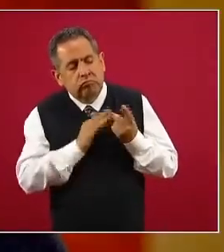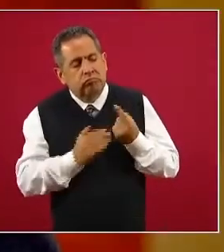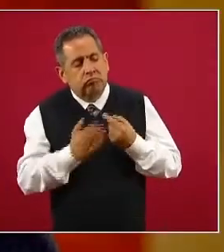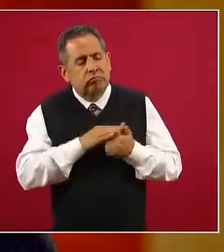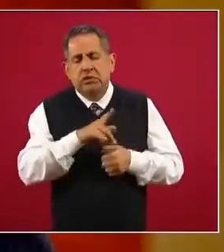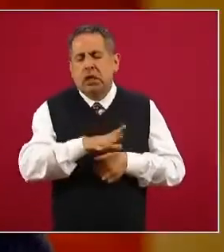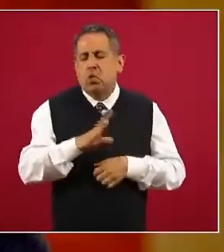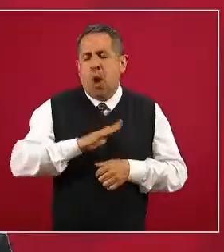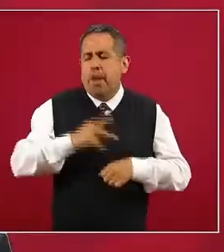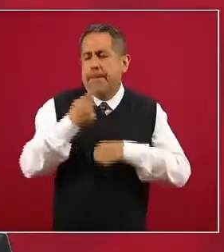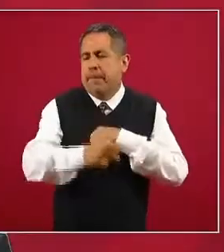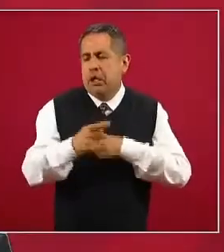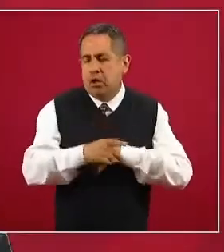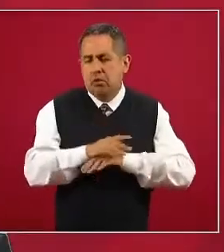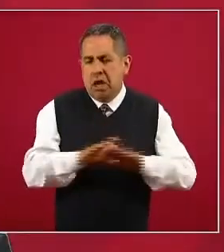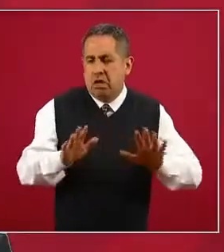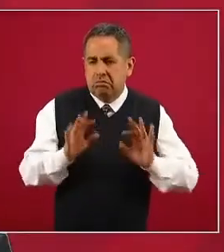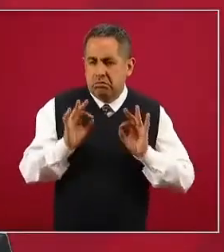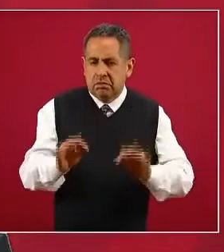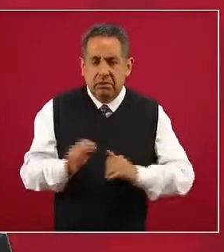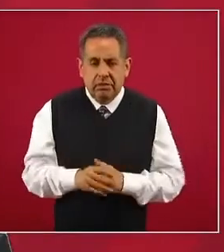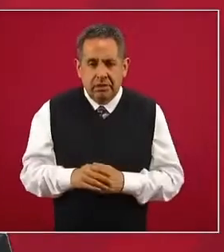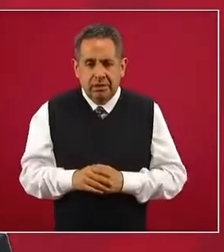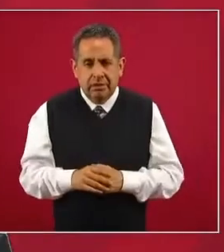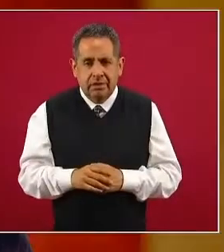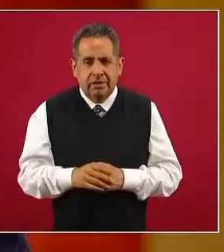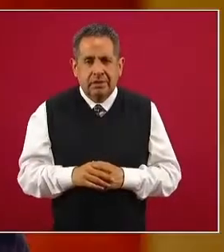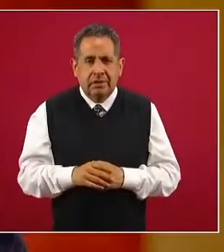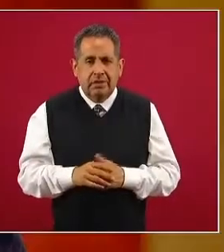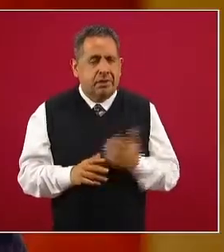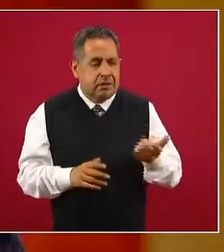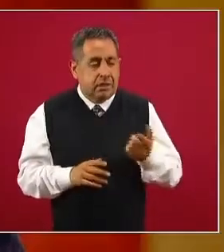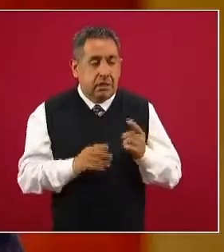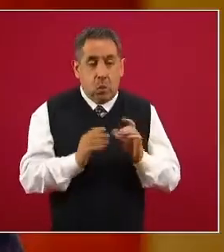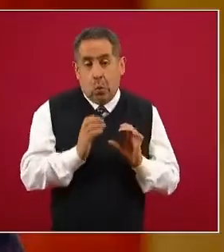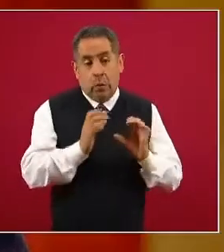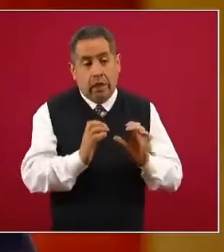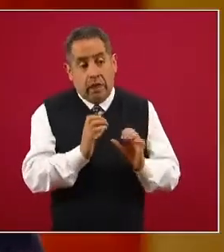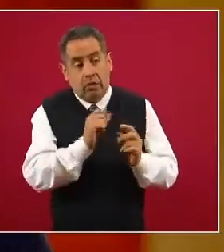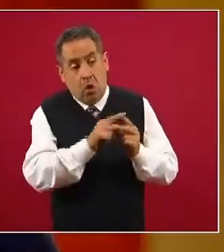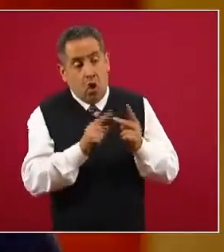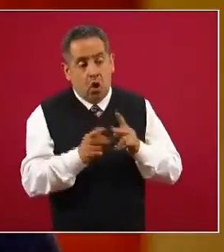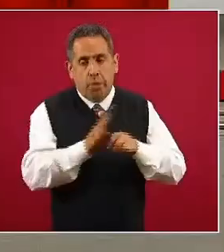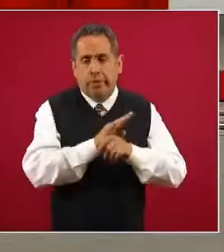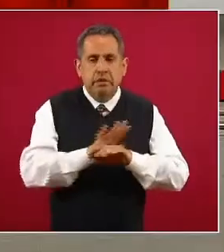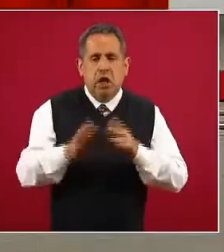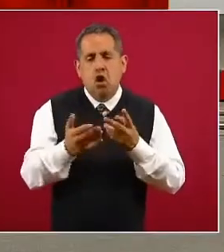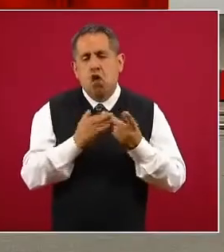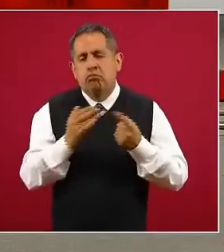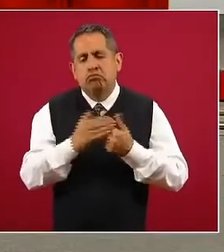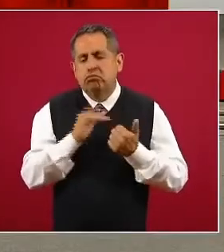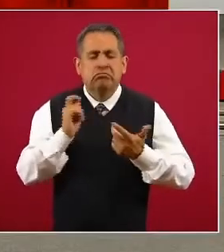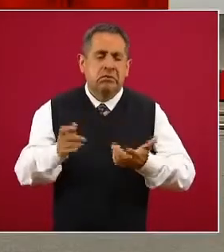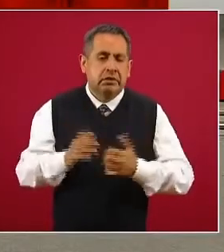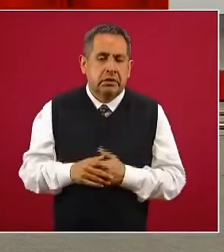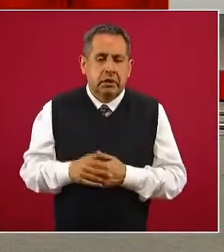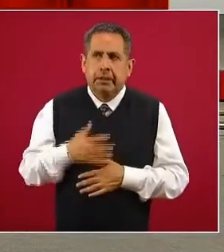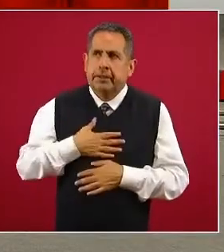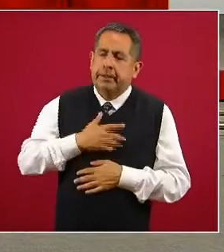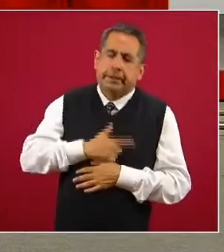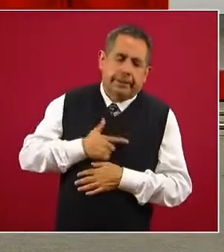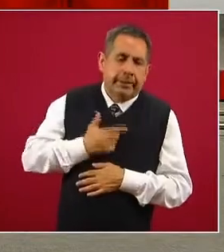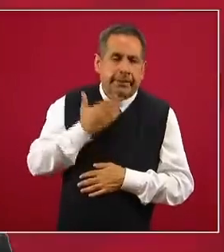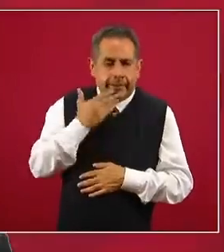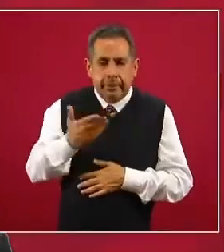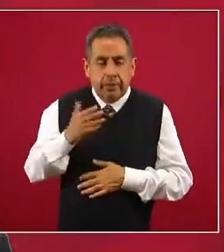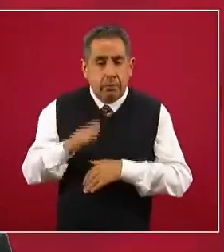la regla de que tenían que ser de especial cuidado respecto a COVID, lo único que nos da gusto, porque